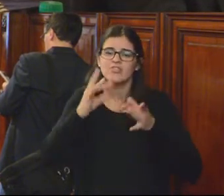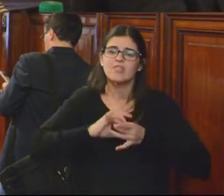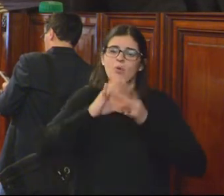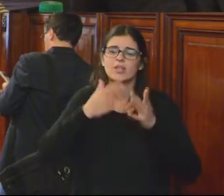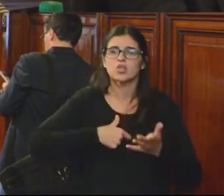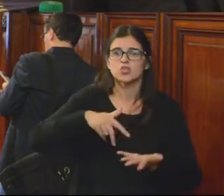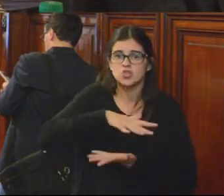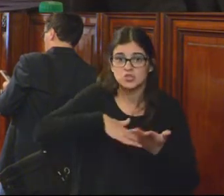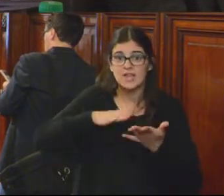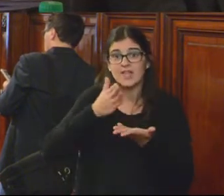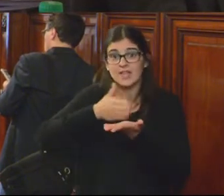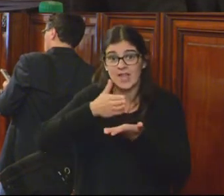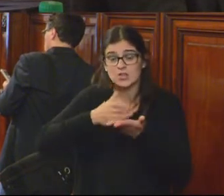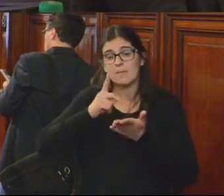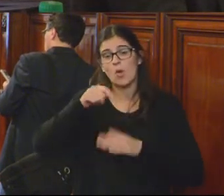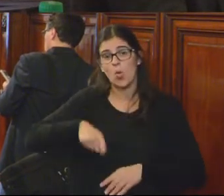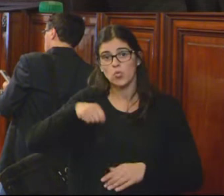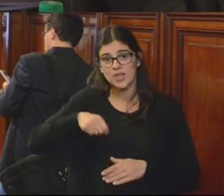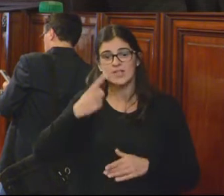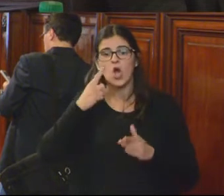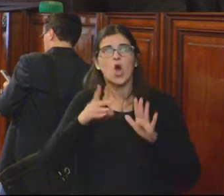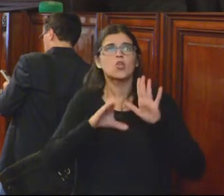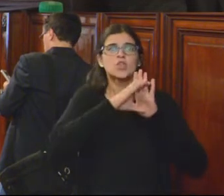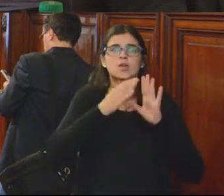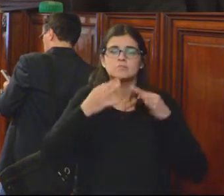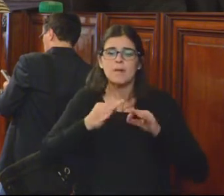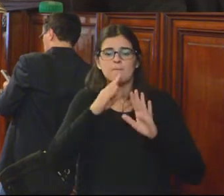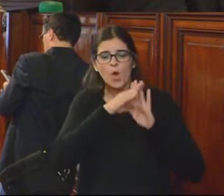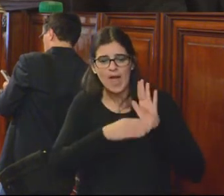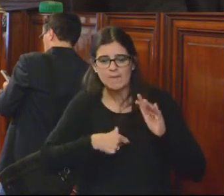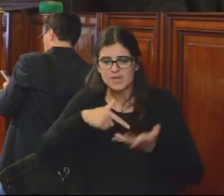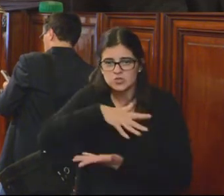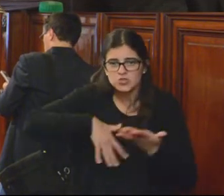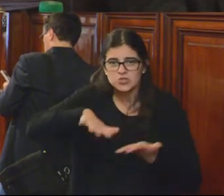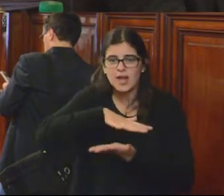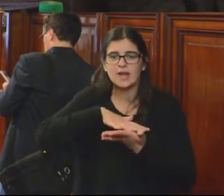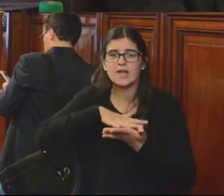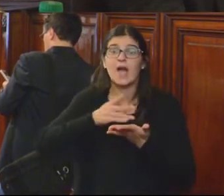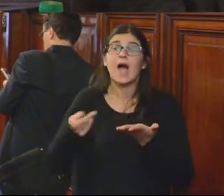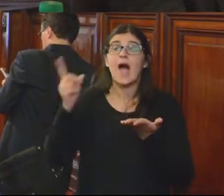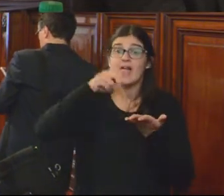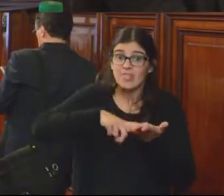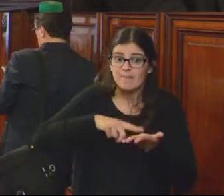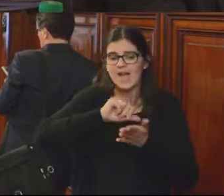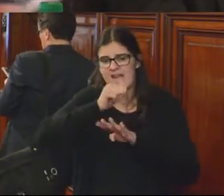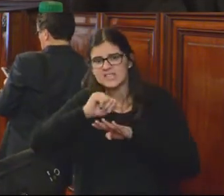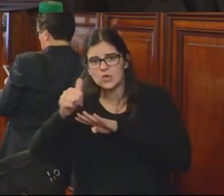social, de derecho y de justicia, constitucionalizando programas sociales, además,